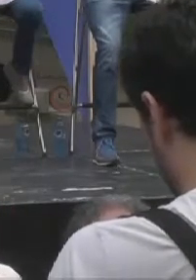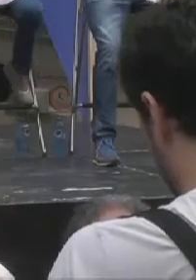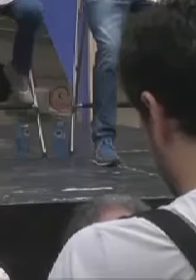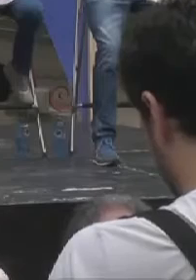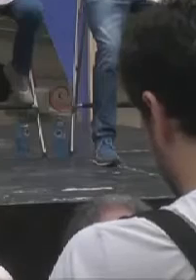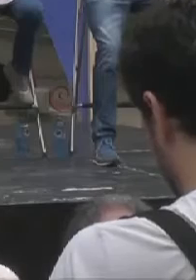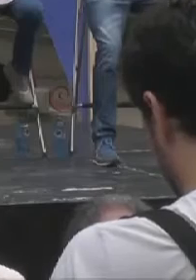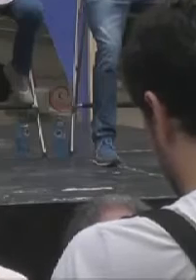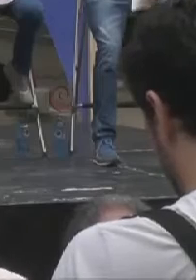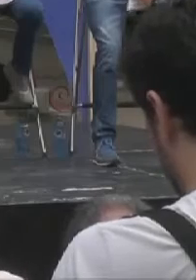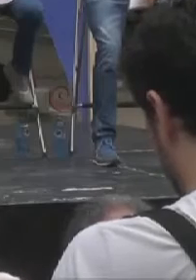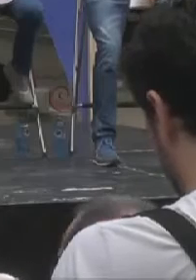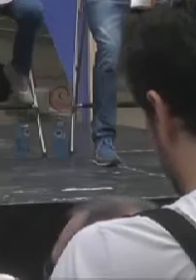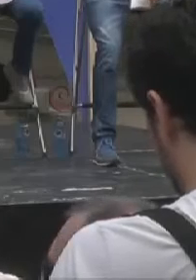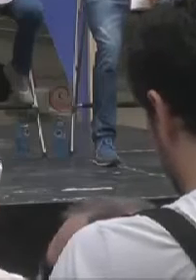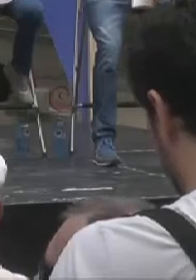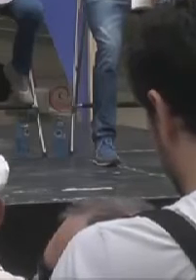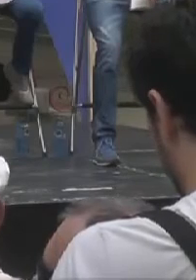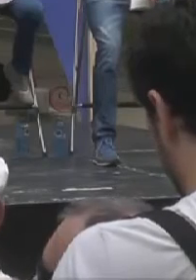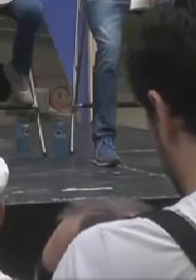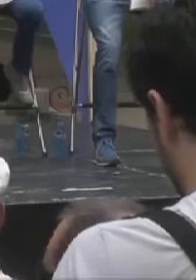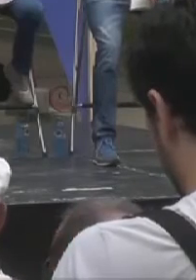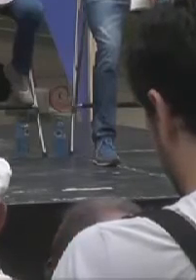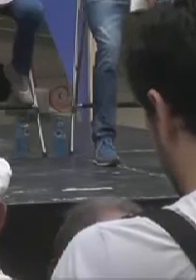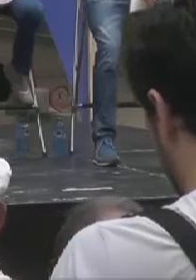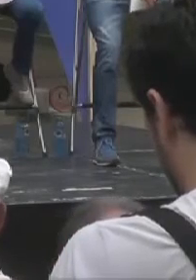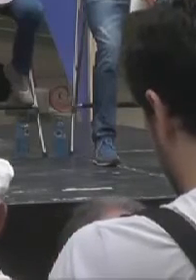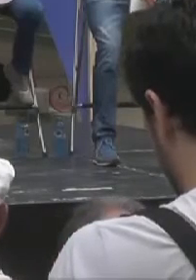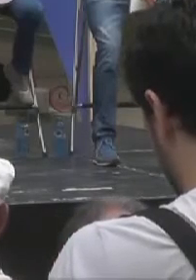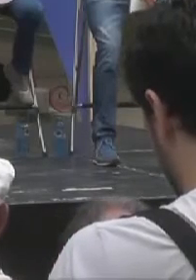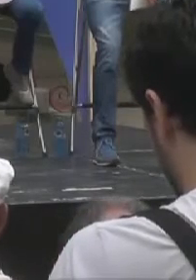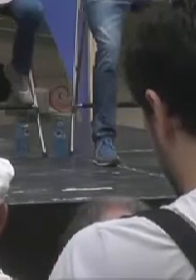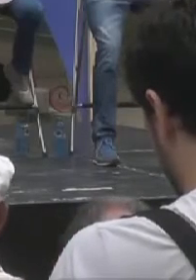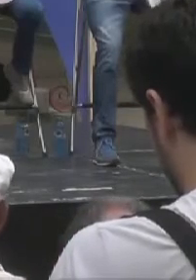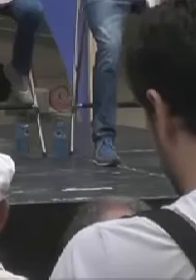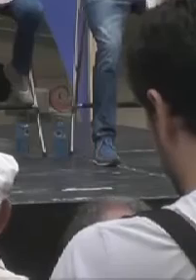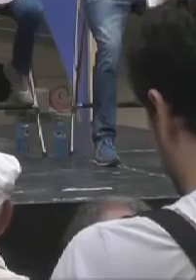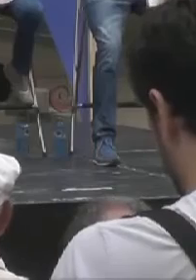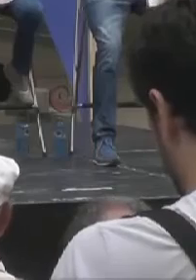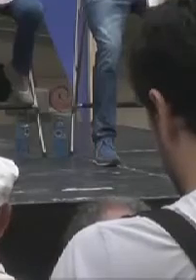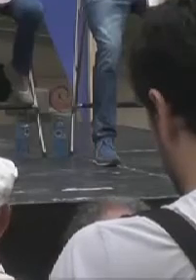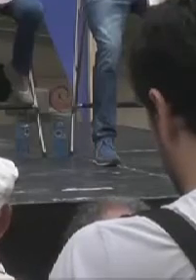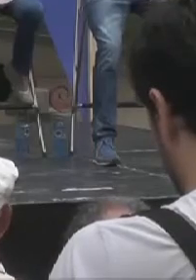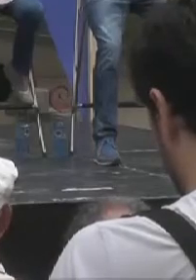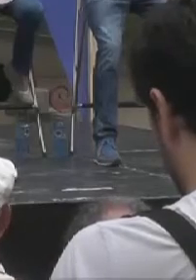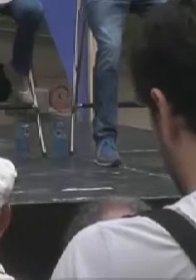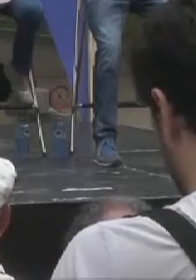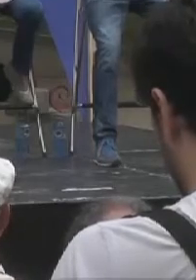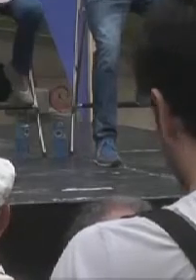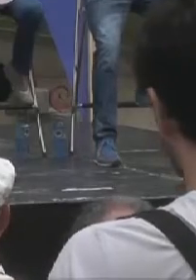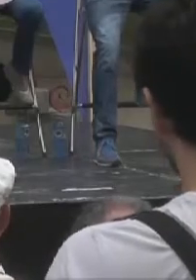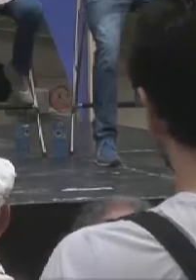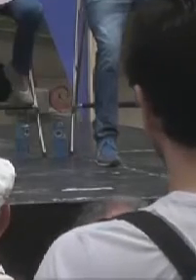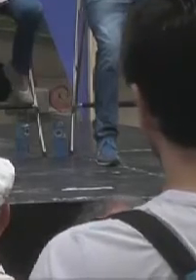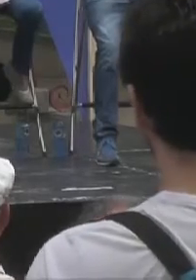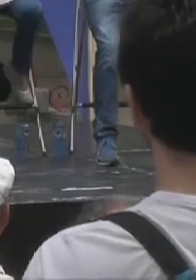evidente de que diversas, de que xuntas, de que cun fin común somos quen de conseguir algo, non? E o importante non é de